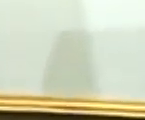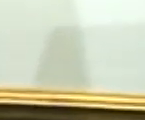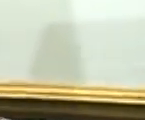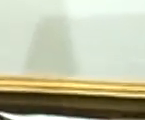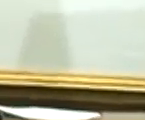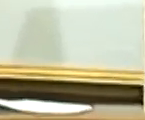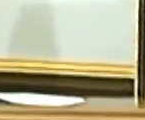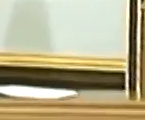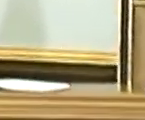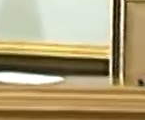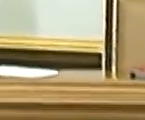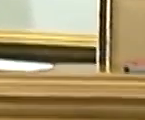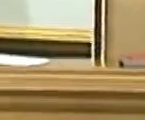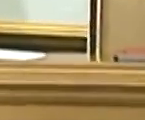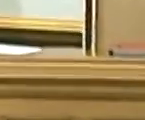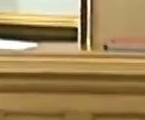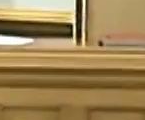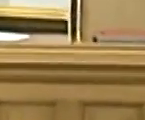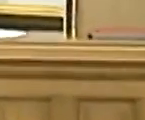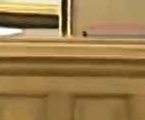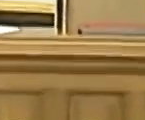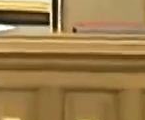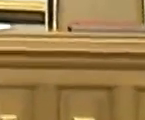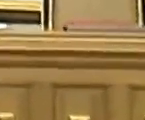Gritemos con brío,